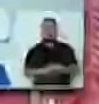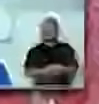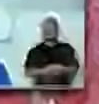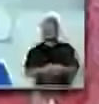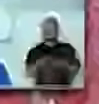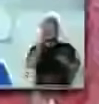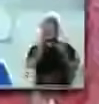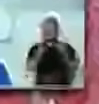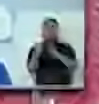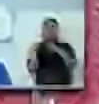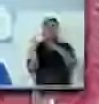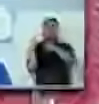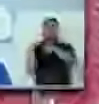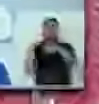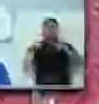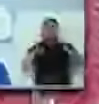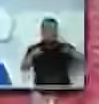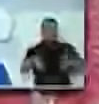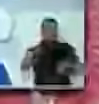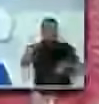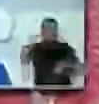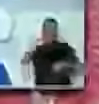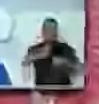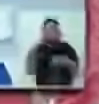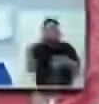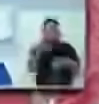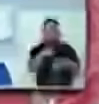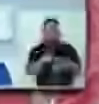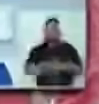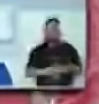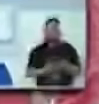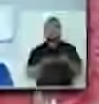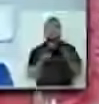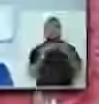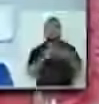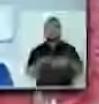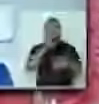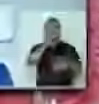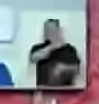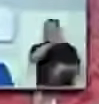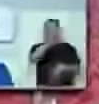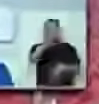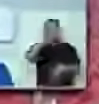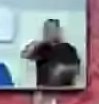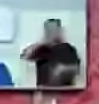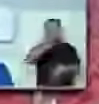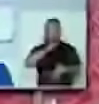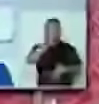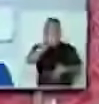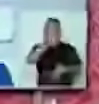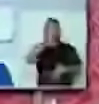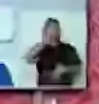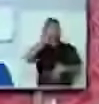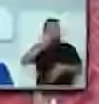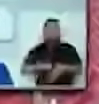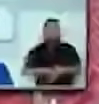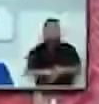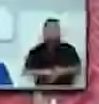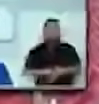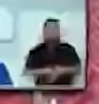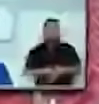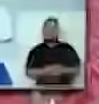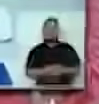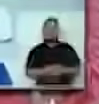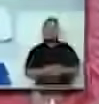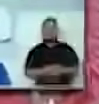demorarlo y emitirlo posteriormente a la proclamación del señor Pedro Castillo, en cuyo caso igualmente será nula esa proclamación.